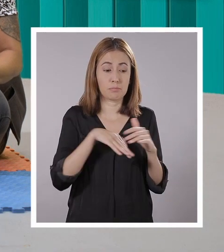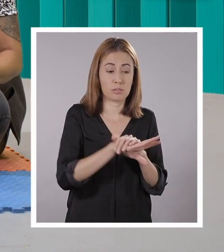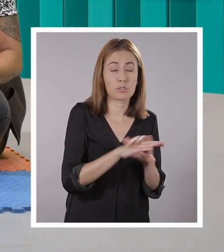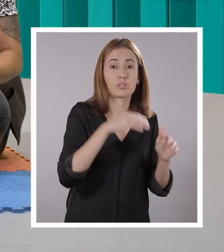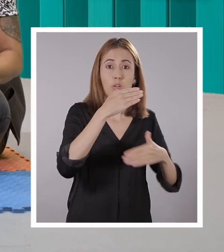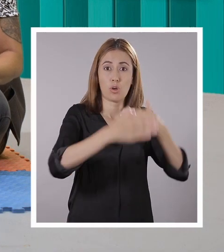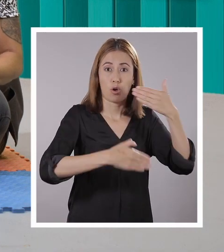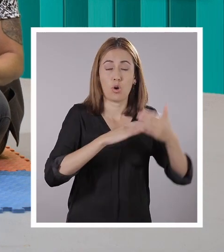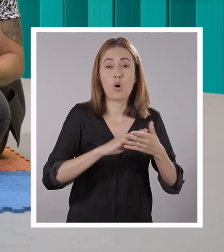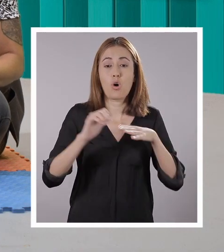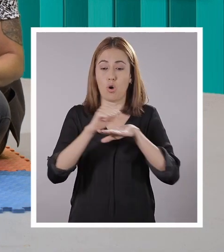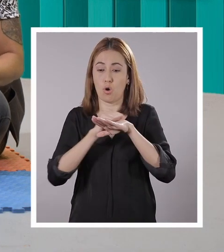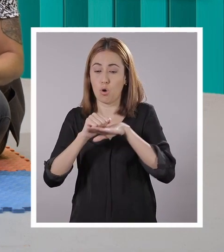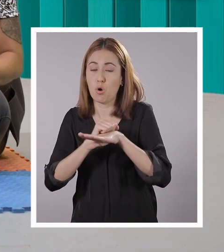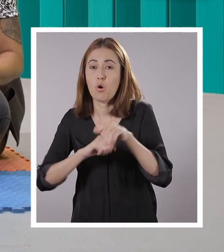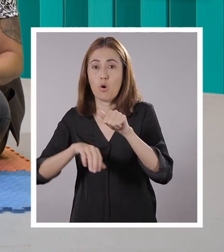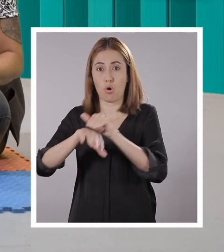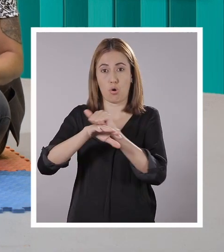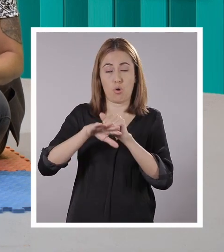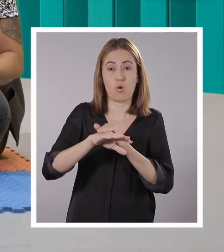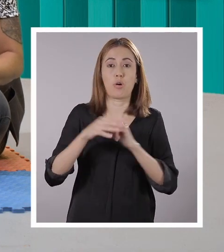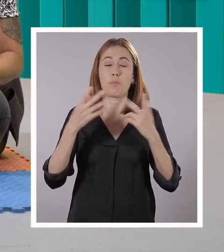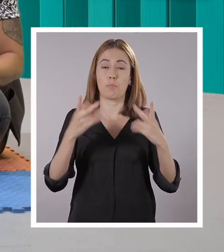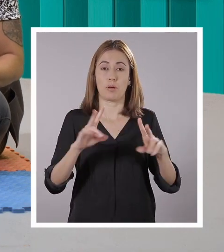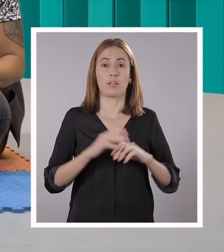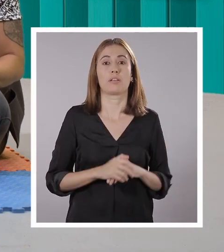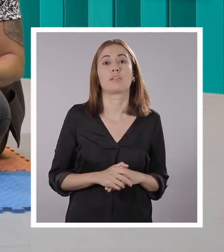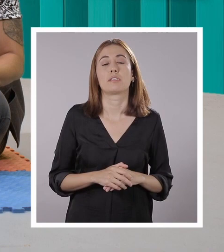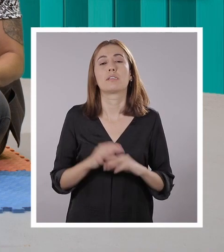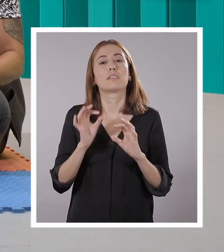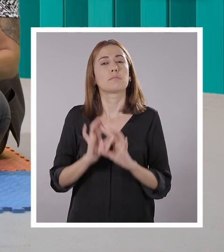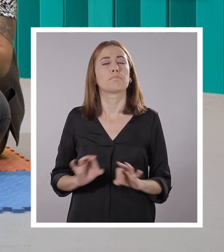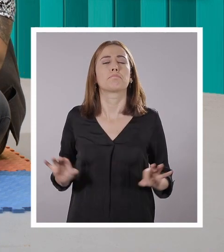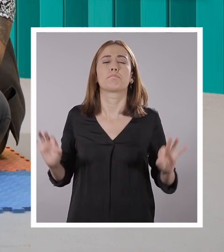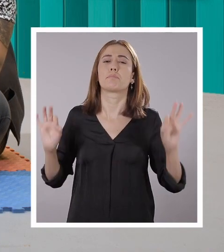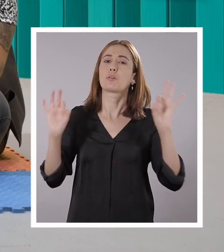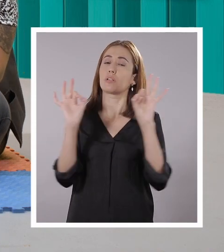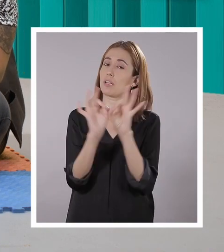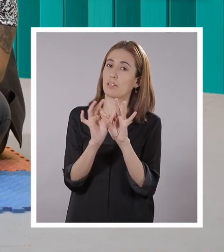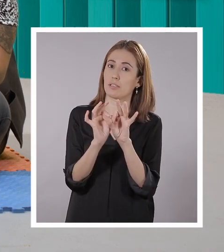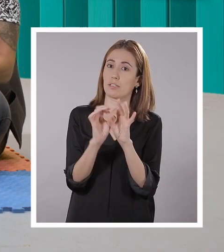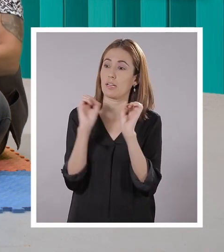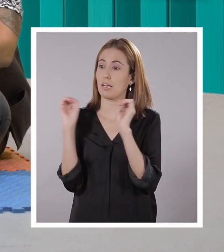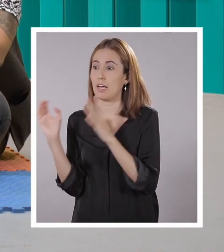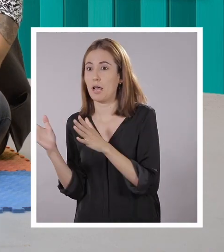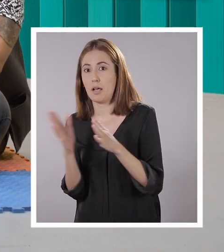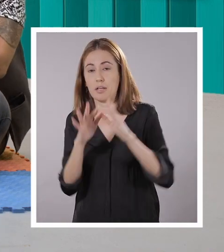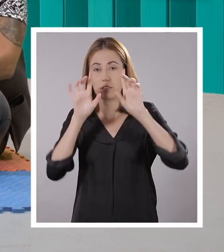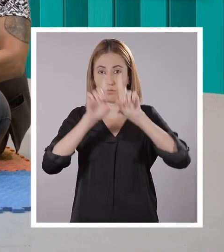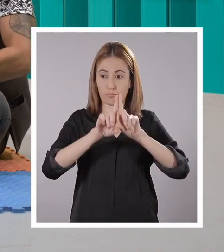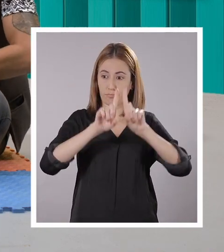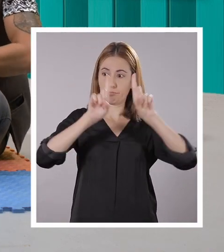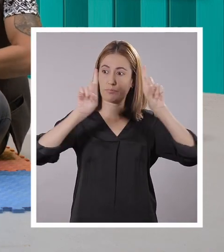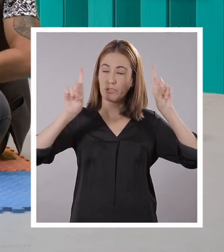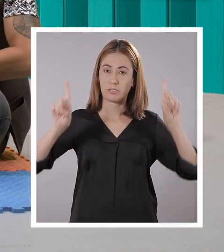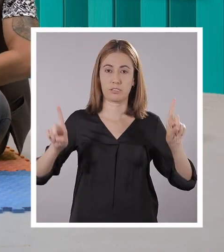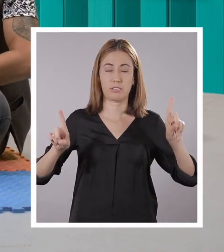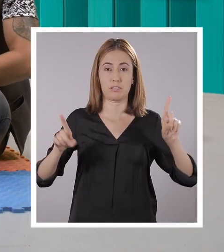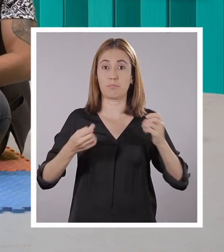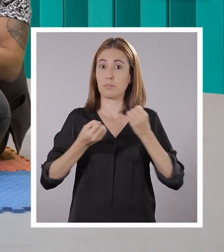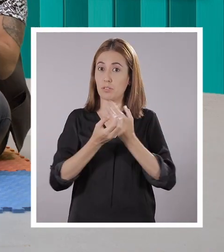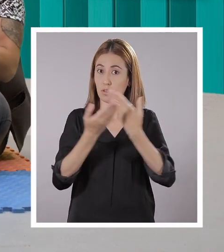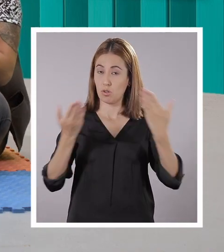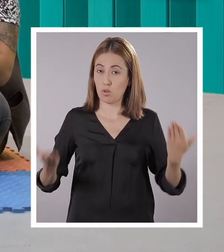estamos afuera, podemos llevar un gel o alcohol para desinfectarlos. Perfecto. Y algo que es importantísimo. el